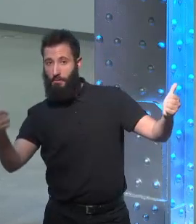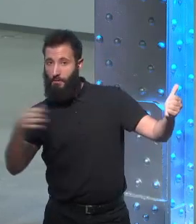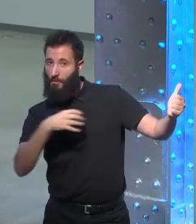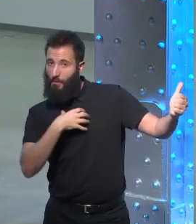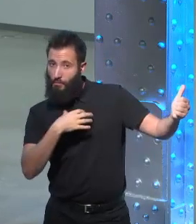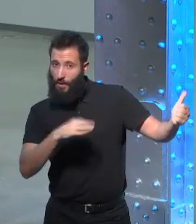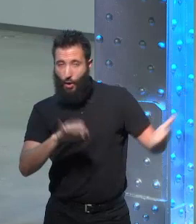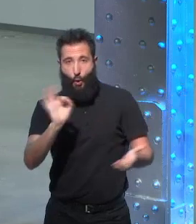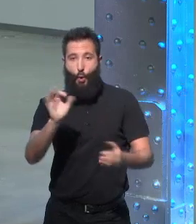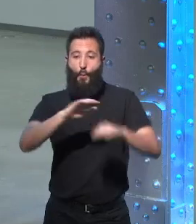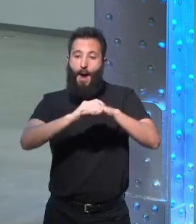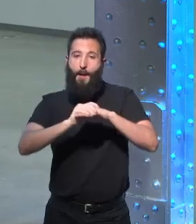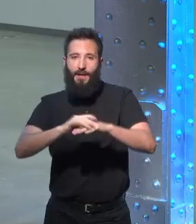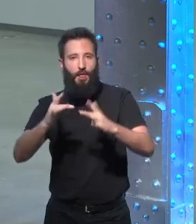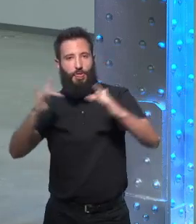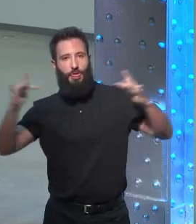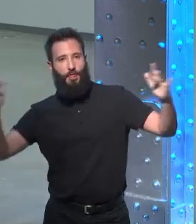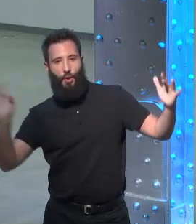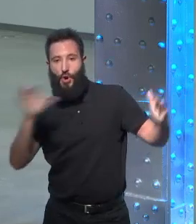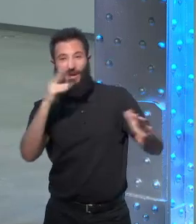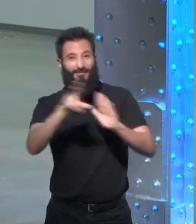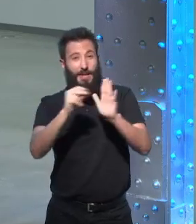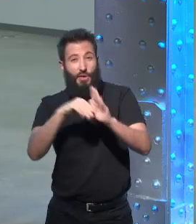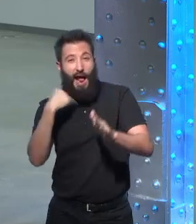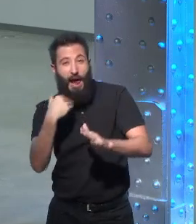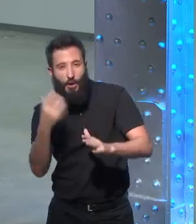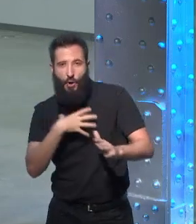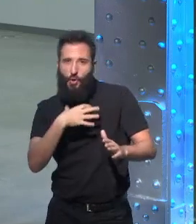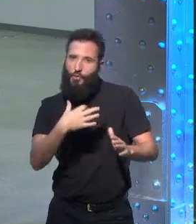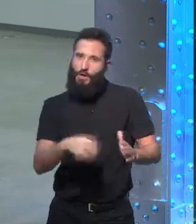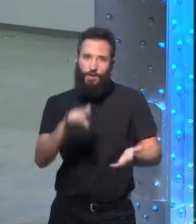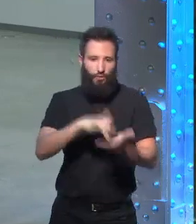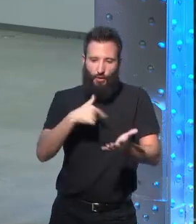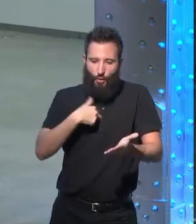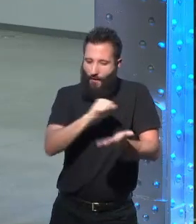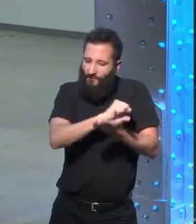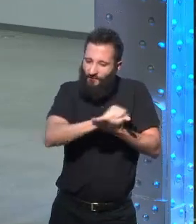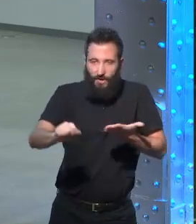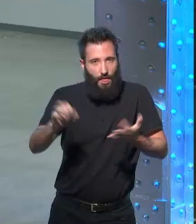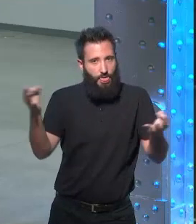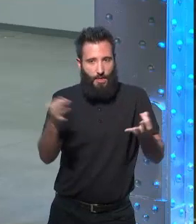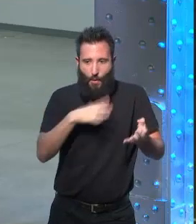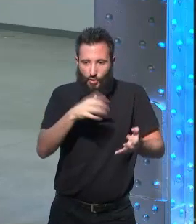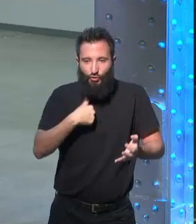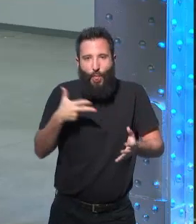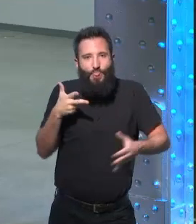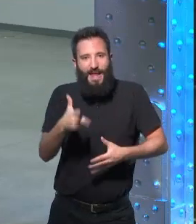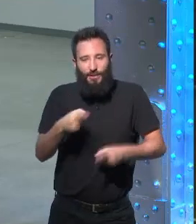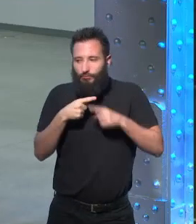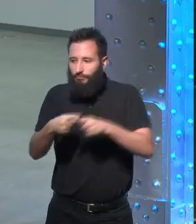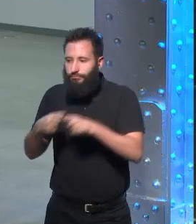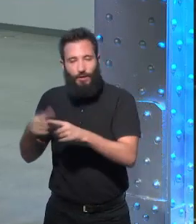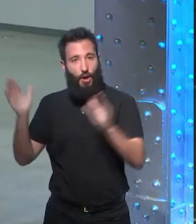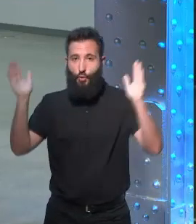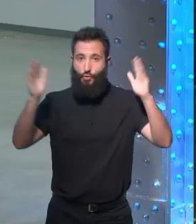o esa relación de amistad donde han grabado algo, pues inmediatamente la tengo que borrar. No tengo el derecho para compartirla.